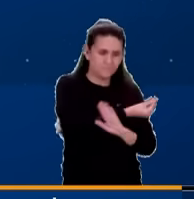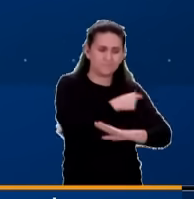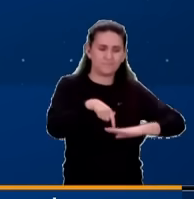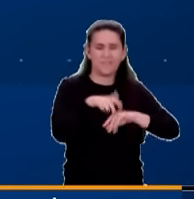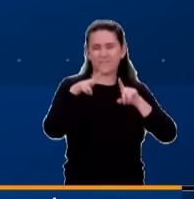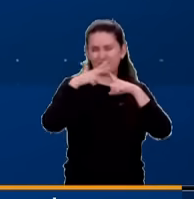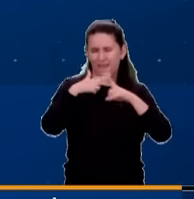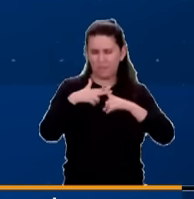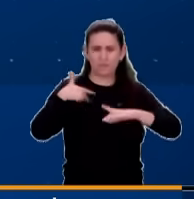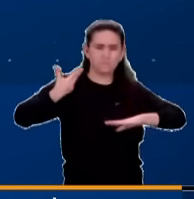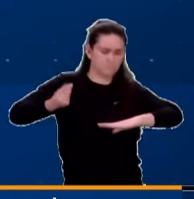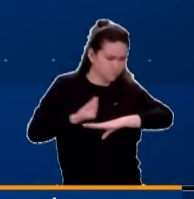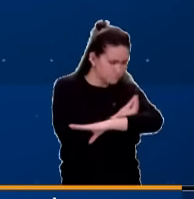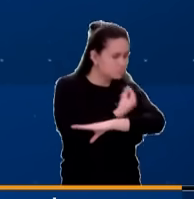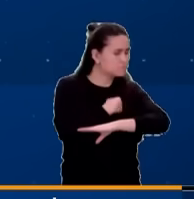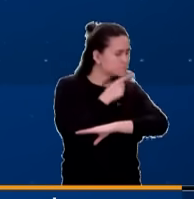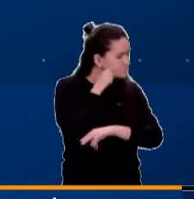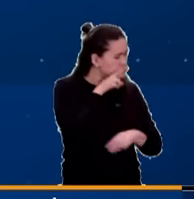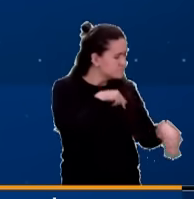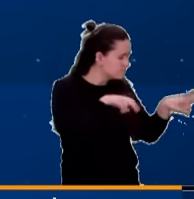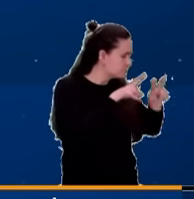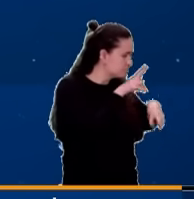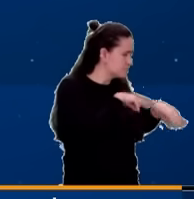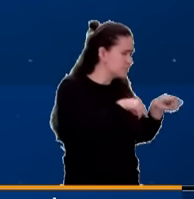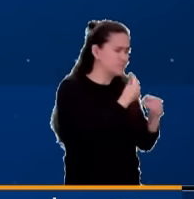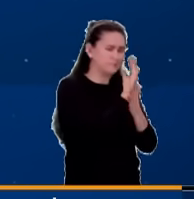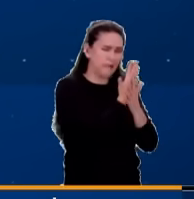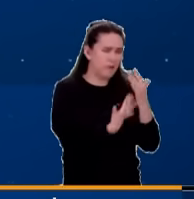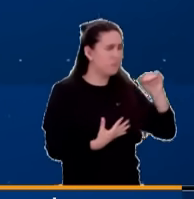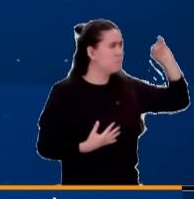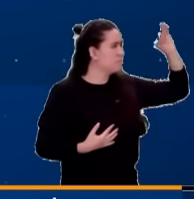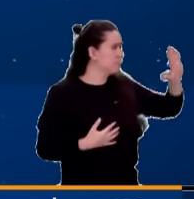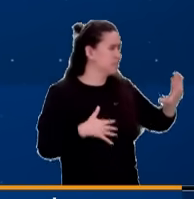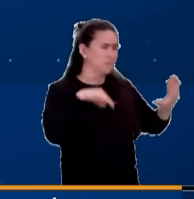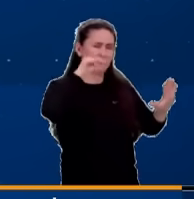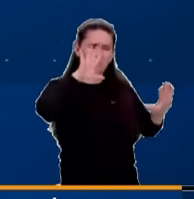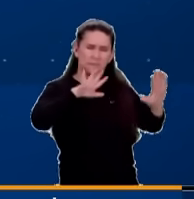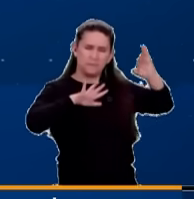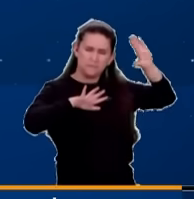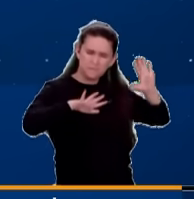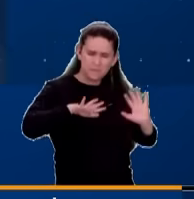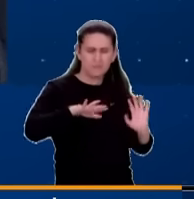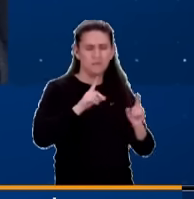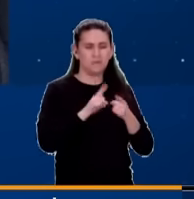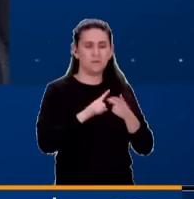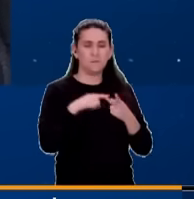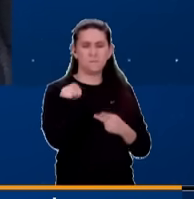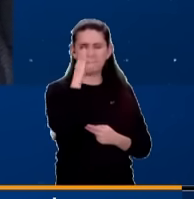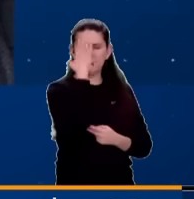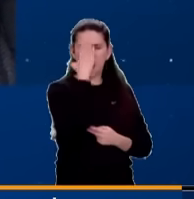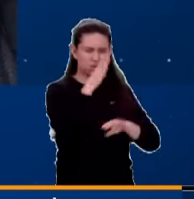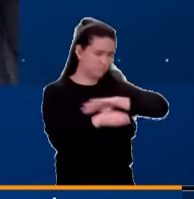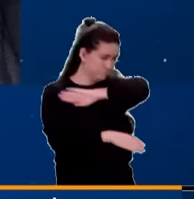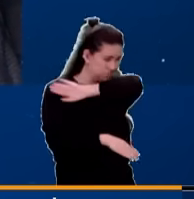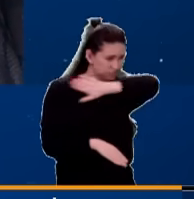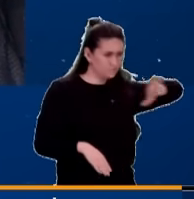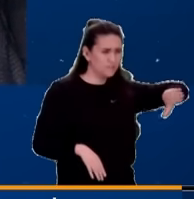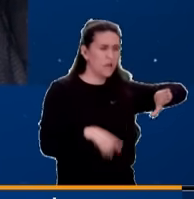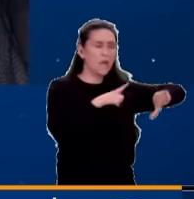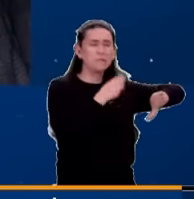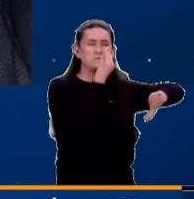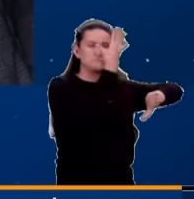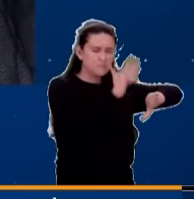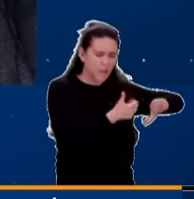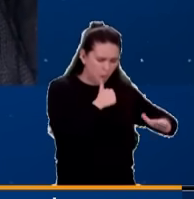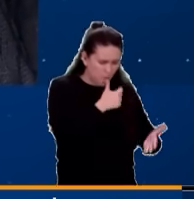a revisar mejor, y pues ya vimos más sangre en las paredes, yo abrí el baño y había mucha agua sangre en el